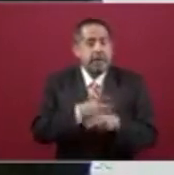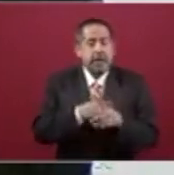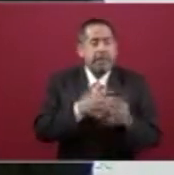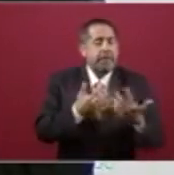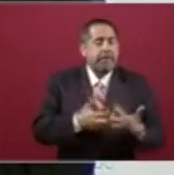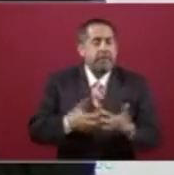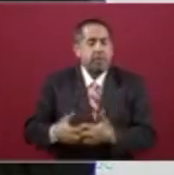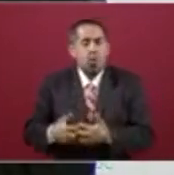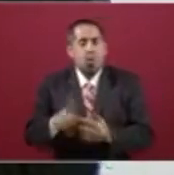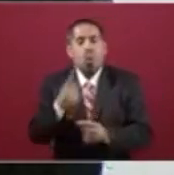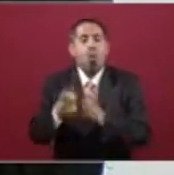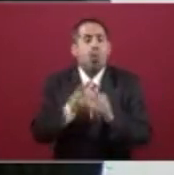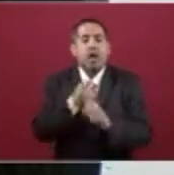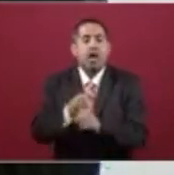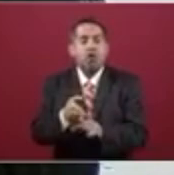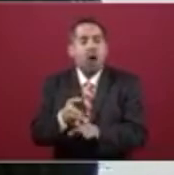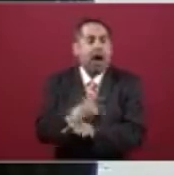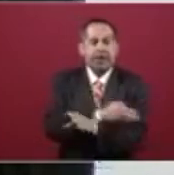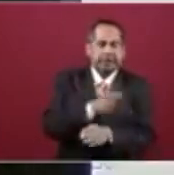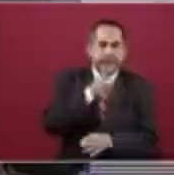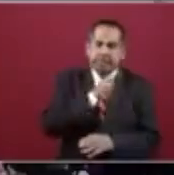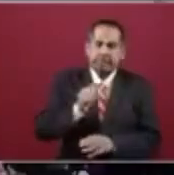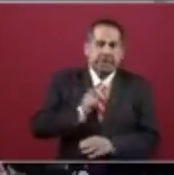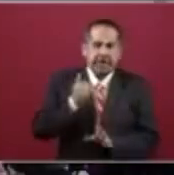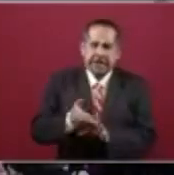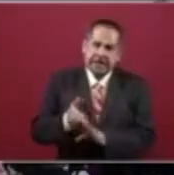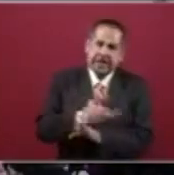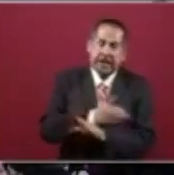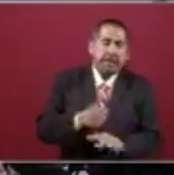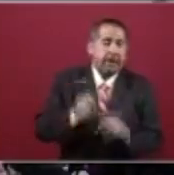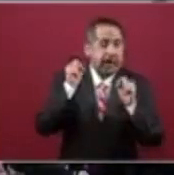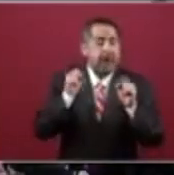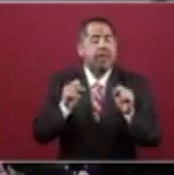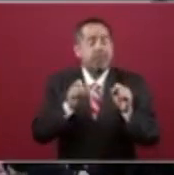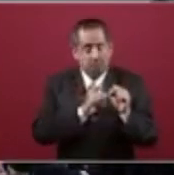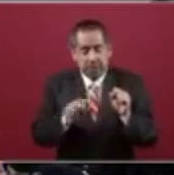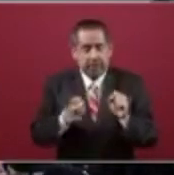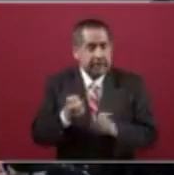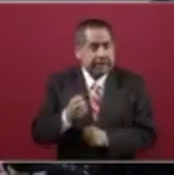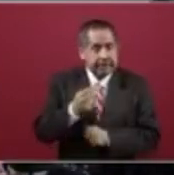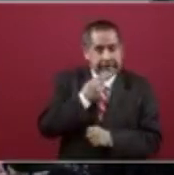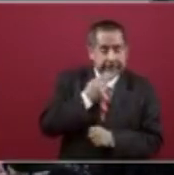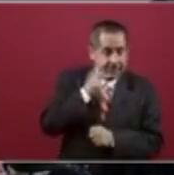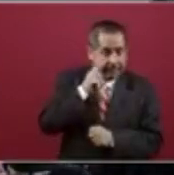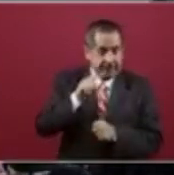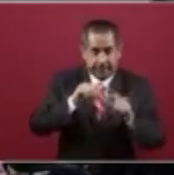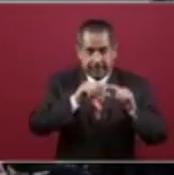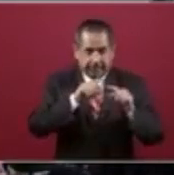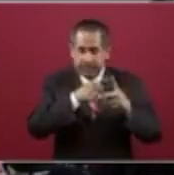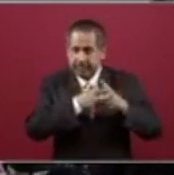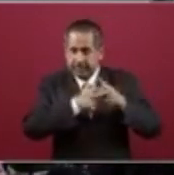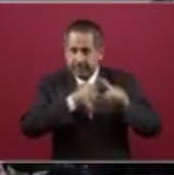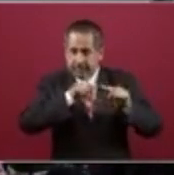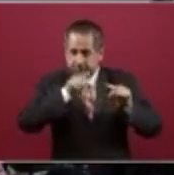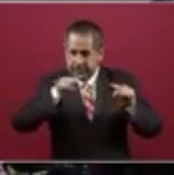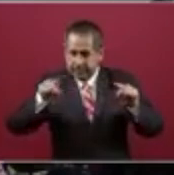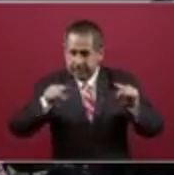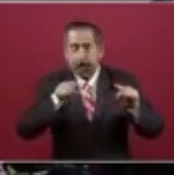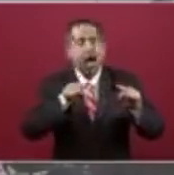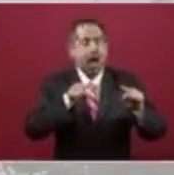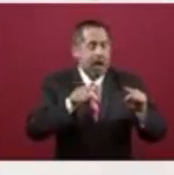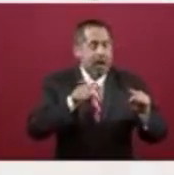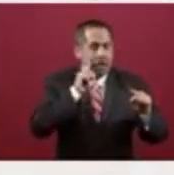prácticamente un año antes, recuperar esa producción. Y eso es lo que vemos aquí en esta gráfica, cómo